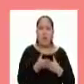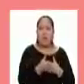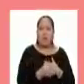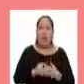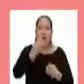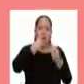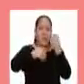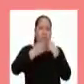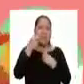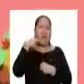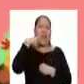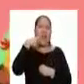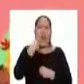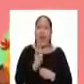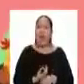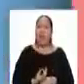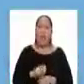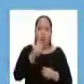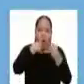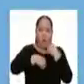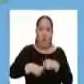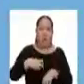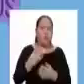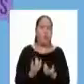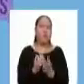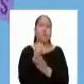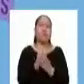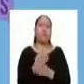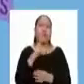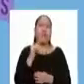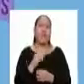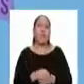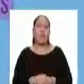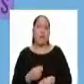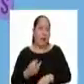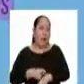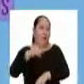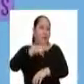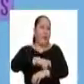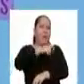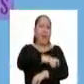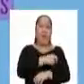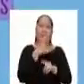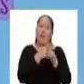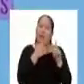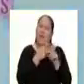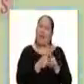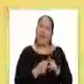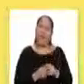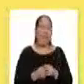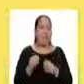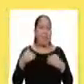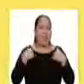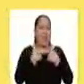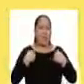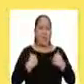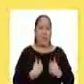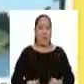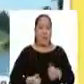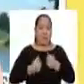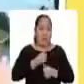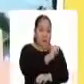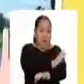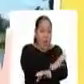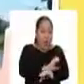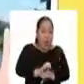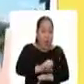carnívoros, herbívoros, auquénidos, bípedos, reptiles, anfibios y todas las demás especies que viven en la costa, sierra